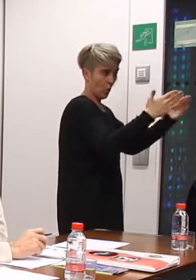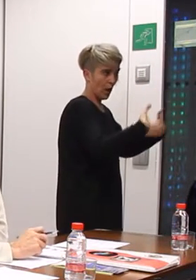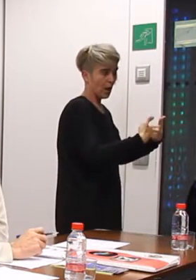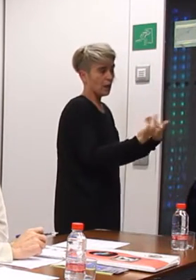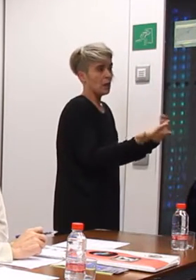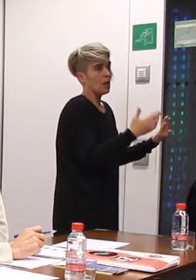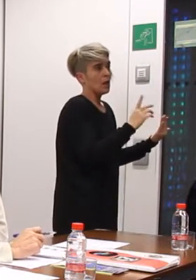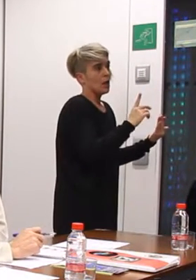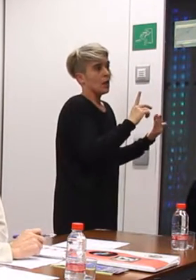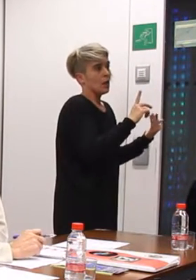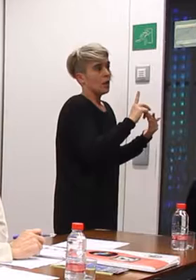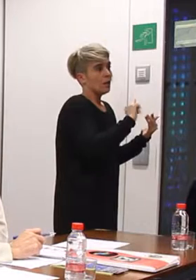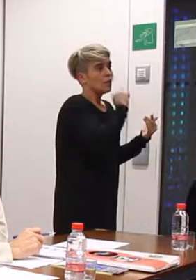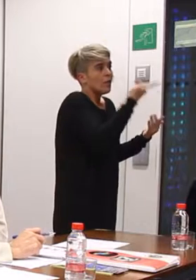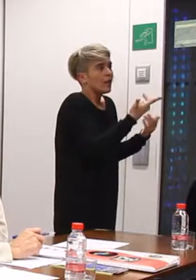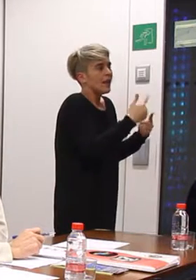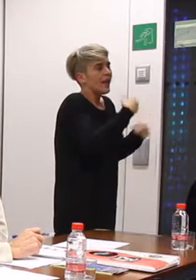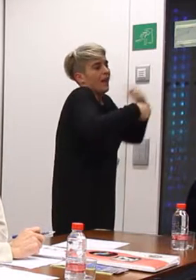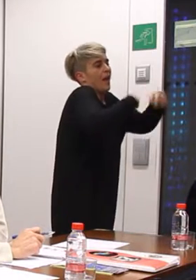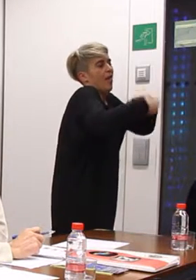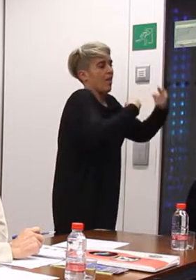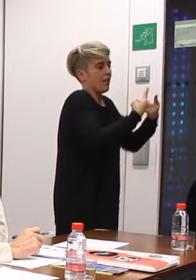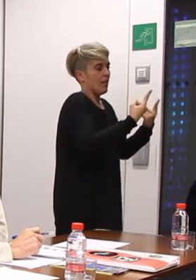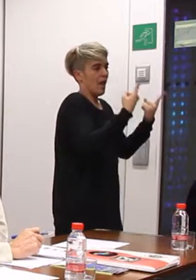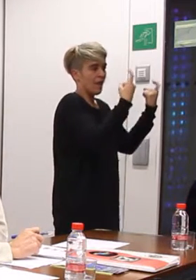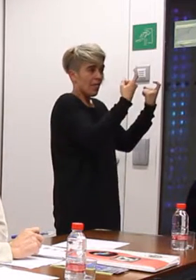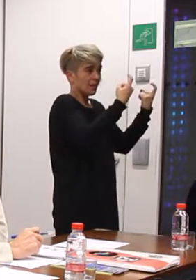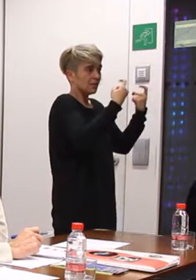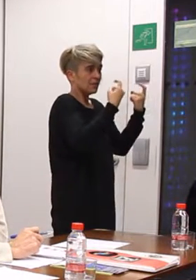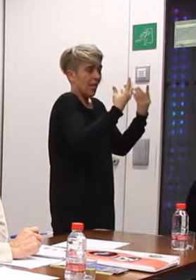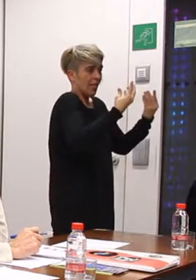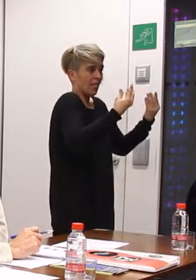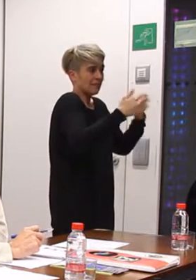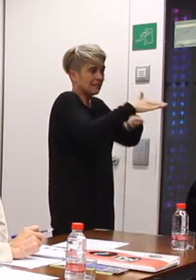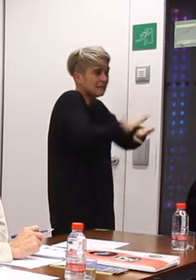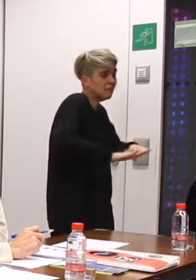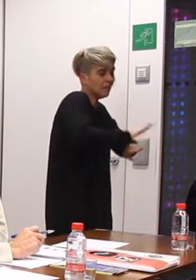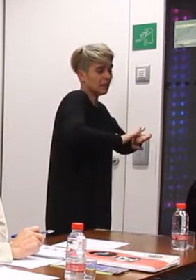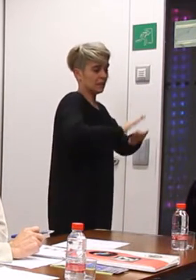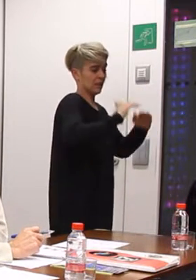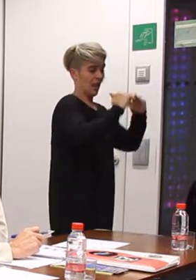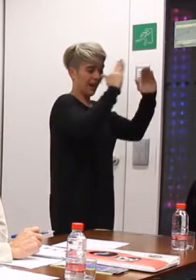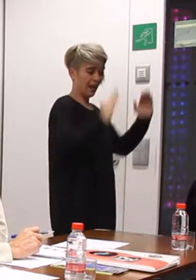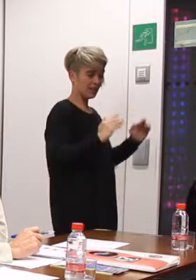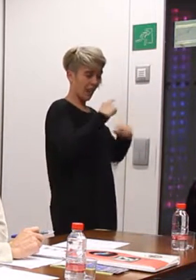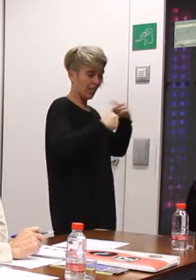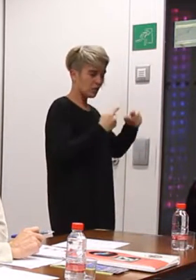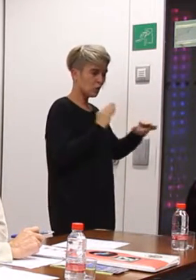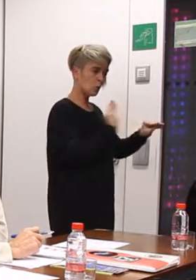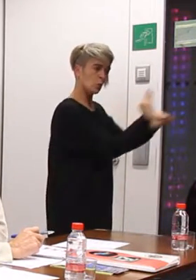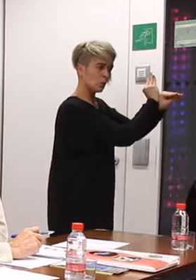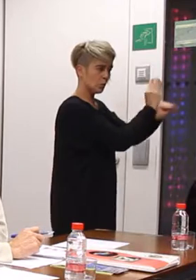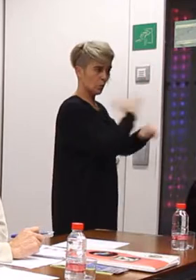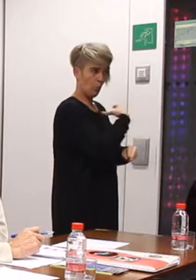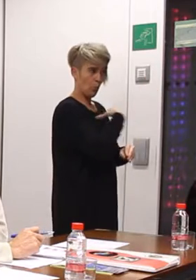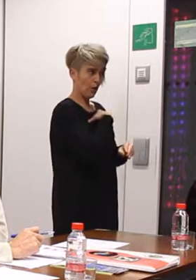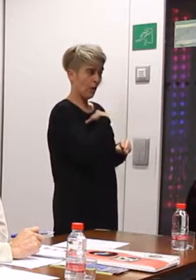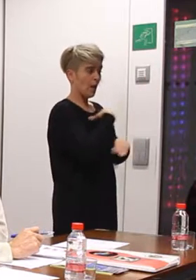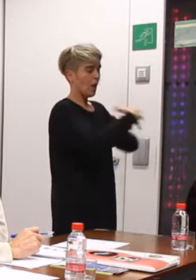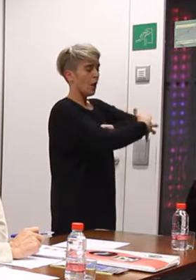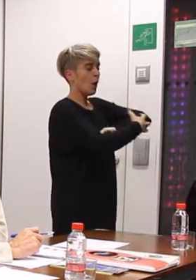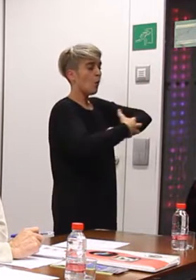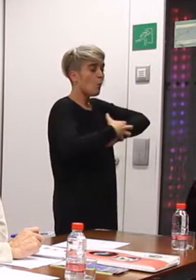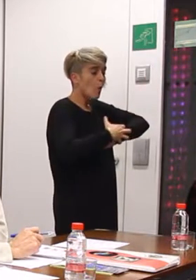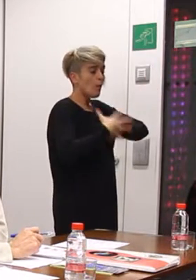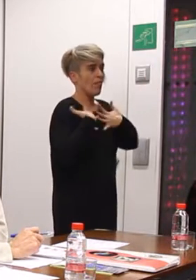poder satisfacer cada día sus necesidades básicas, sus necesidades domésticas. Hablar de pobreza energética implica hablar de